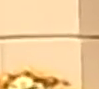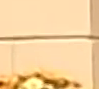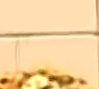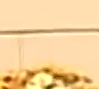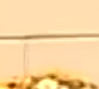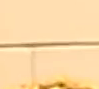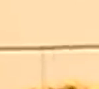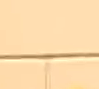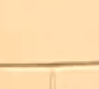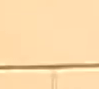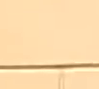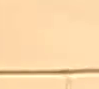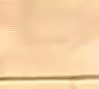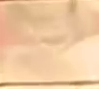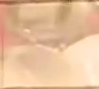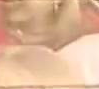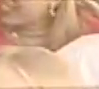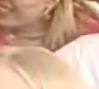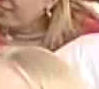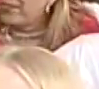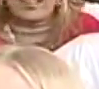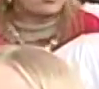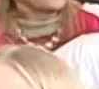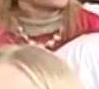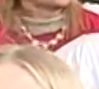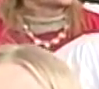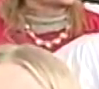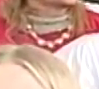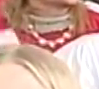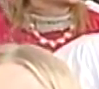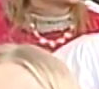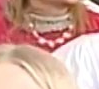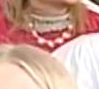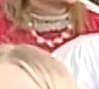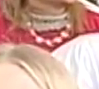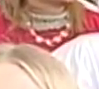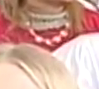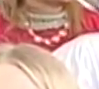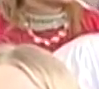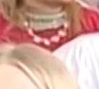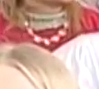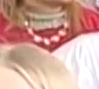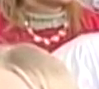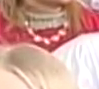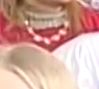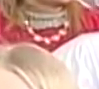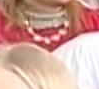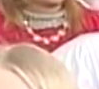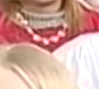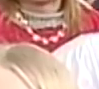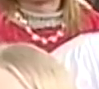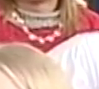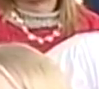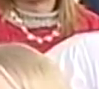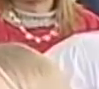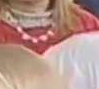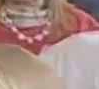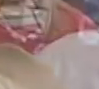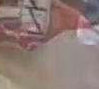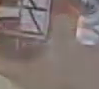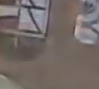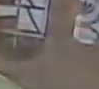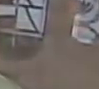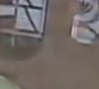rinden homenaje tributo a la memoria al legado al proyecto bolivariano que emprendió el comandante Hugo